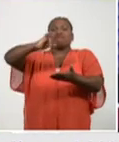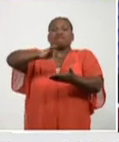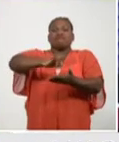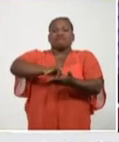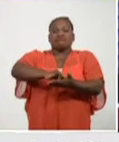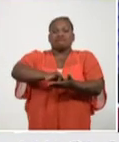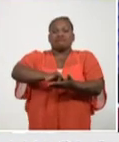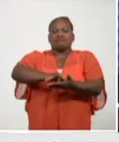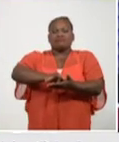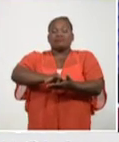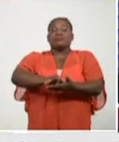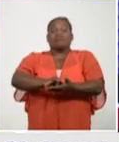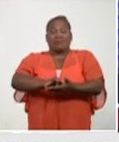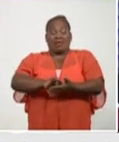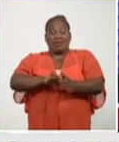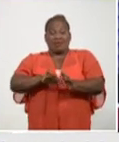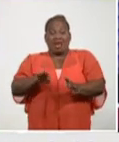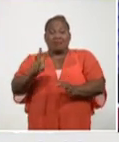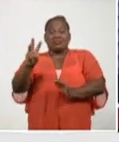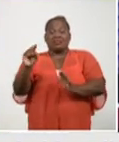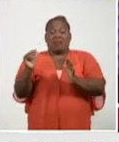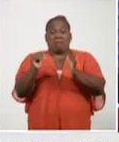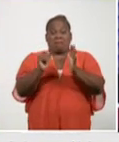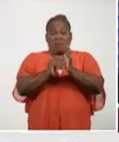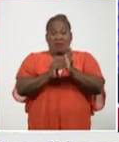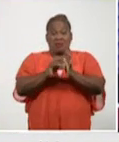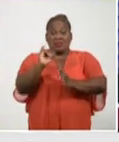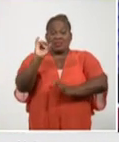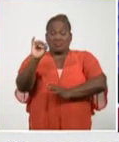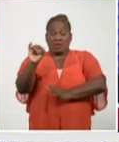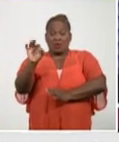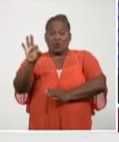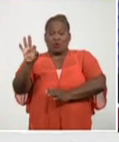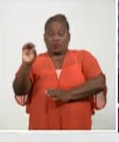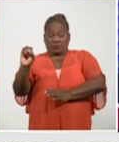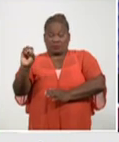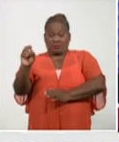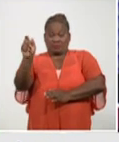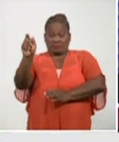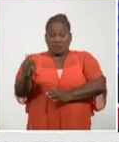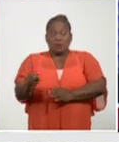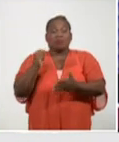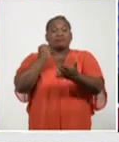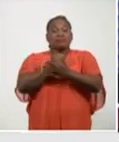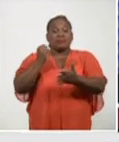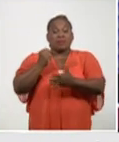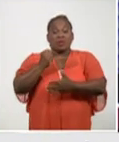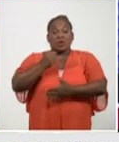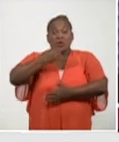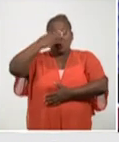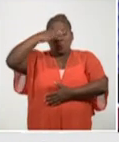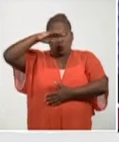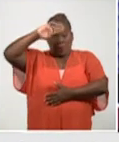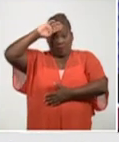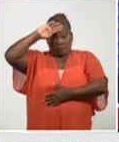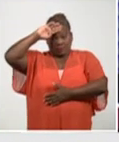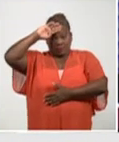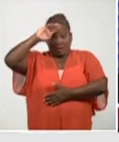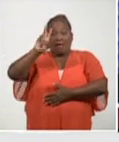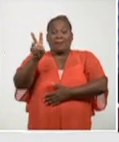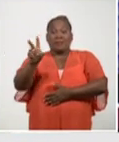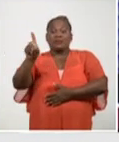el 3.680 de las personas diagnosticadas en Cuba, el